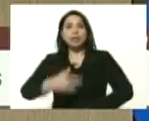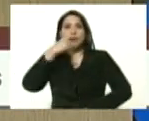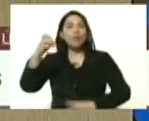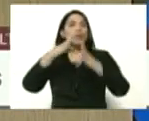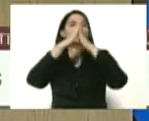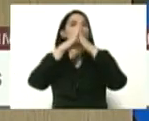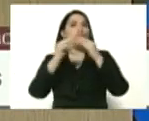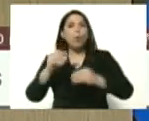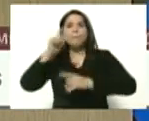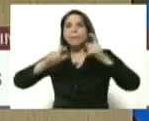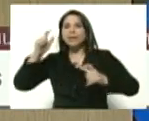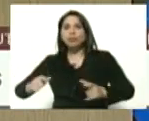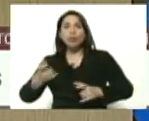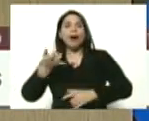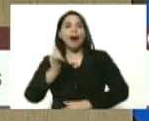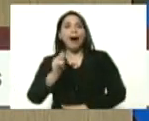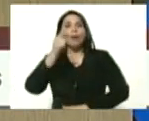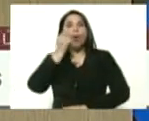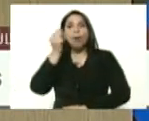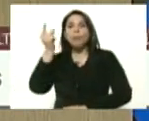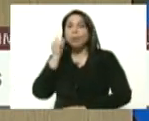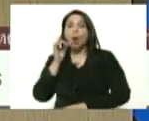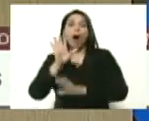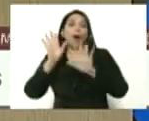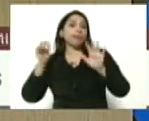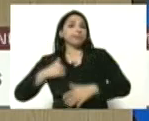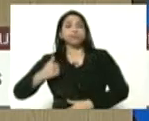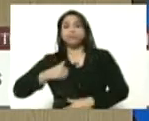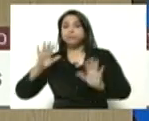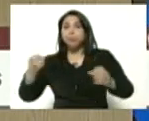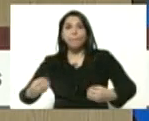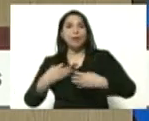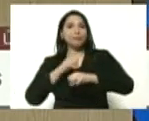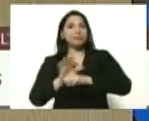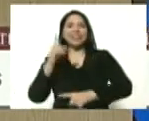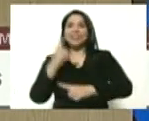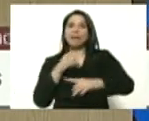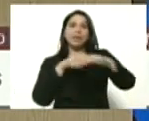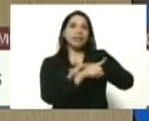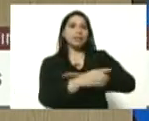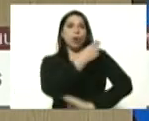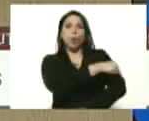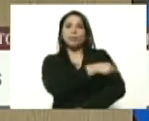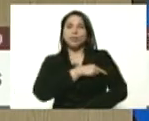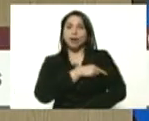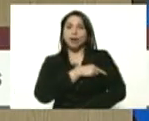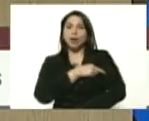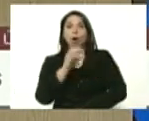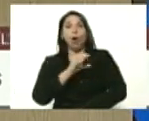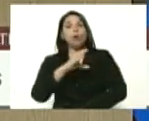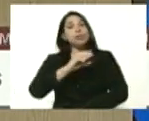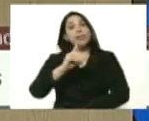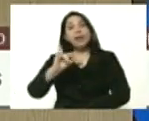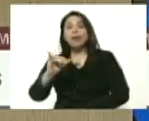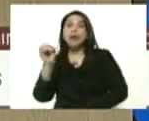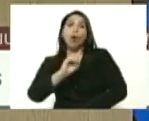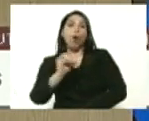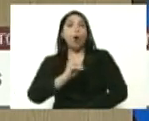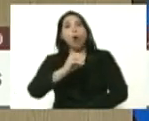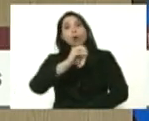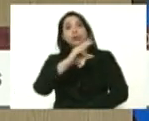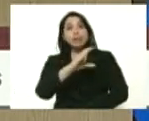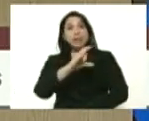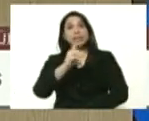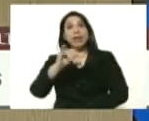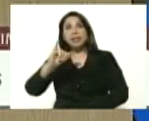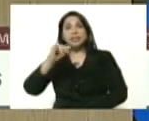todos los pacientes y todas las pacientes con infección por COVID-19 deben ser ingresados o en los CDI, o en los CDI Centinela,